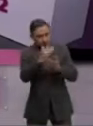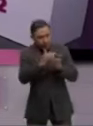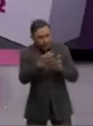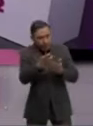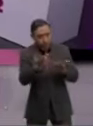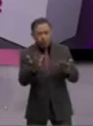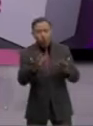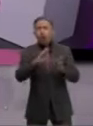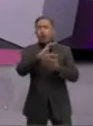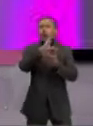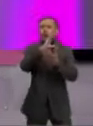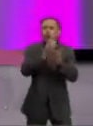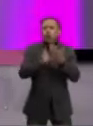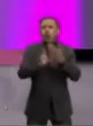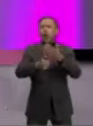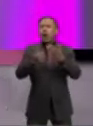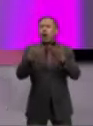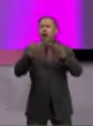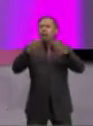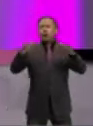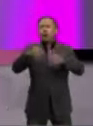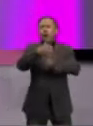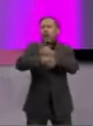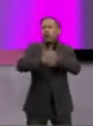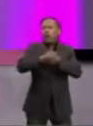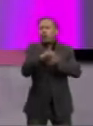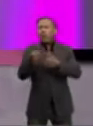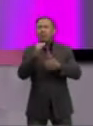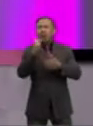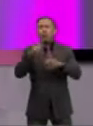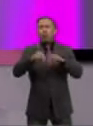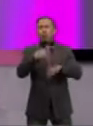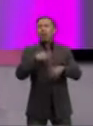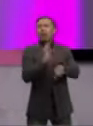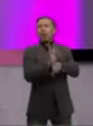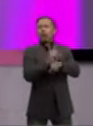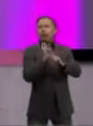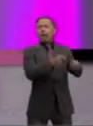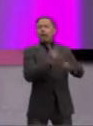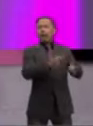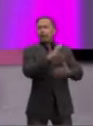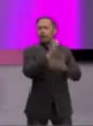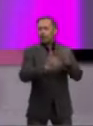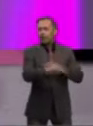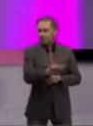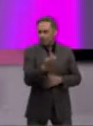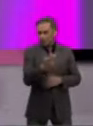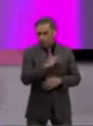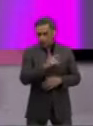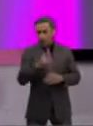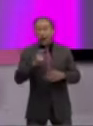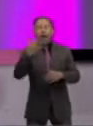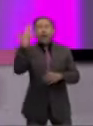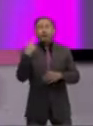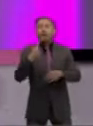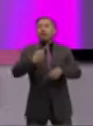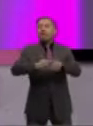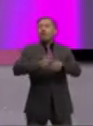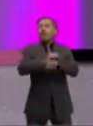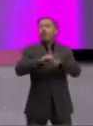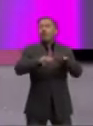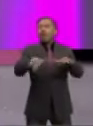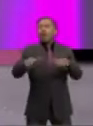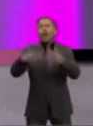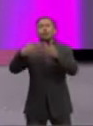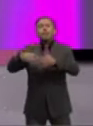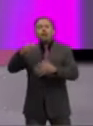las obras, sin licitaciones. La pandemia dejaron abandonados a las madres de familia, sobre todo a los empresarios, pero también a las